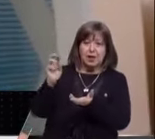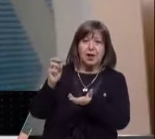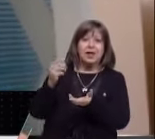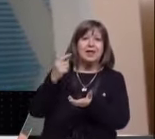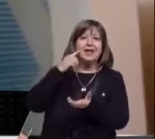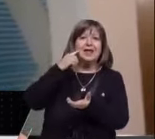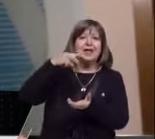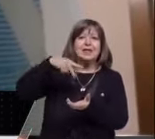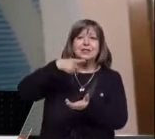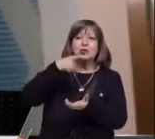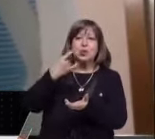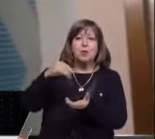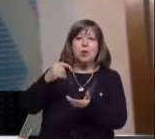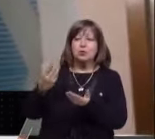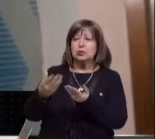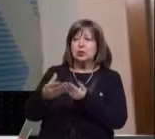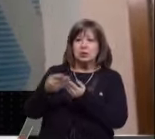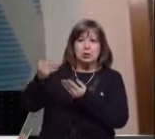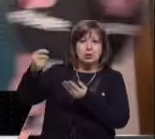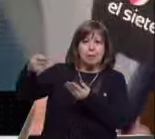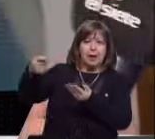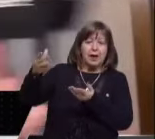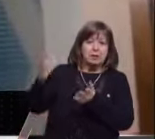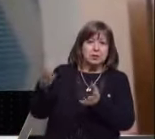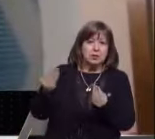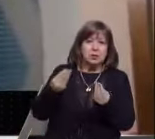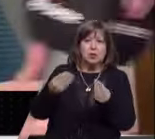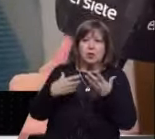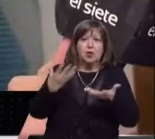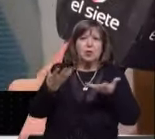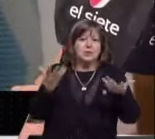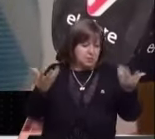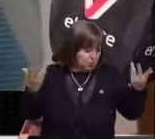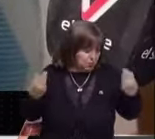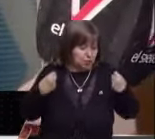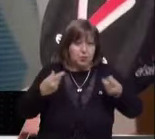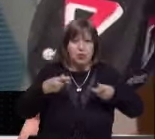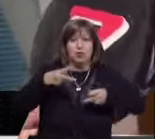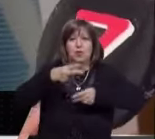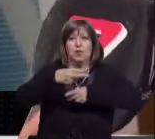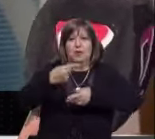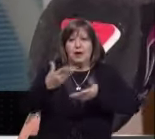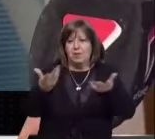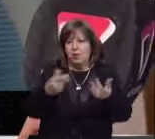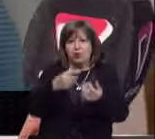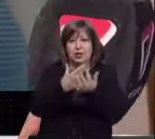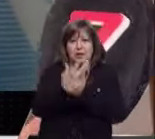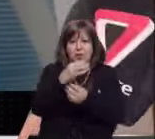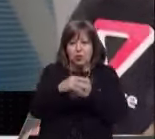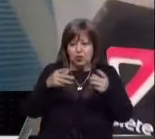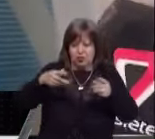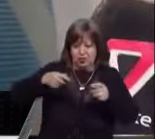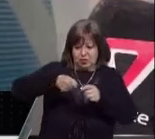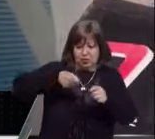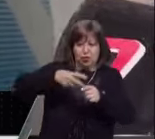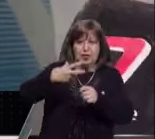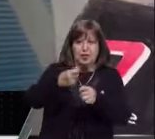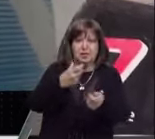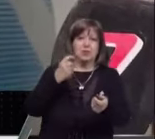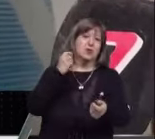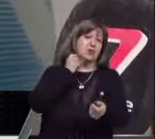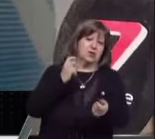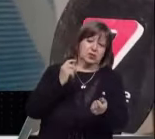caros, nosotros no podamos dar solución a los pacientes. Usted me decía, antes, en la nota antes hablamos que muchos se están yendo del